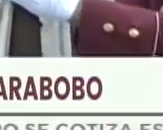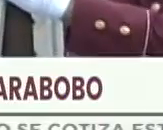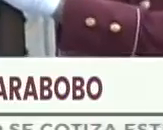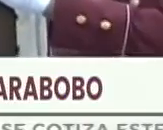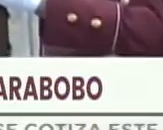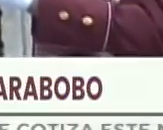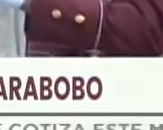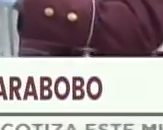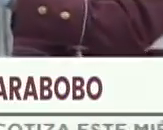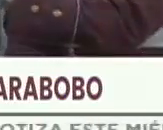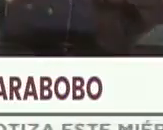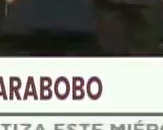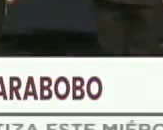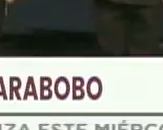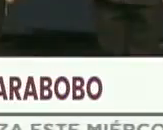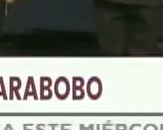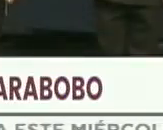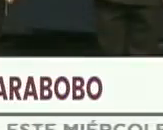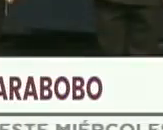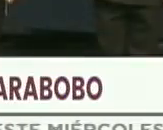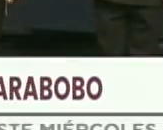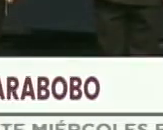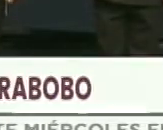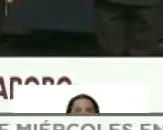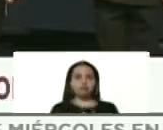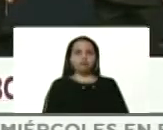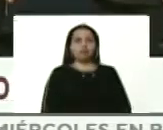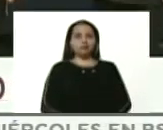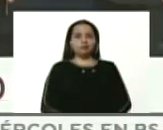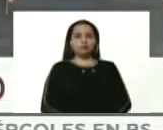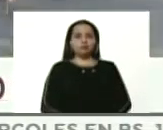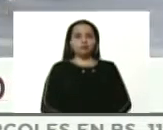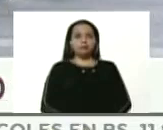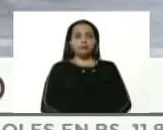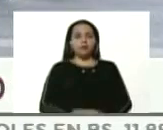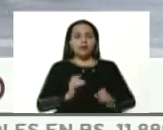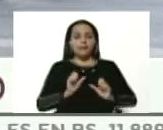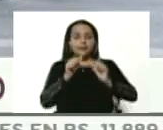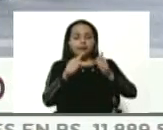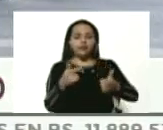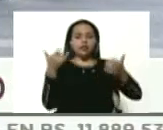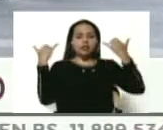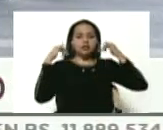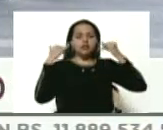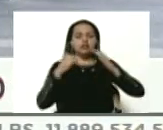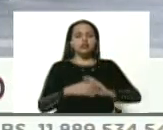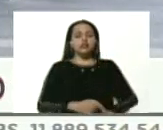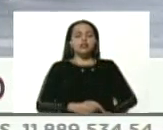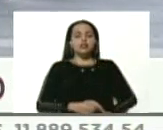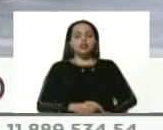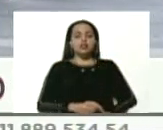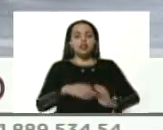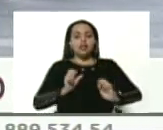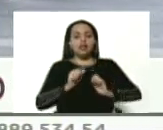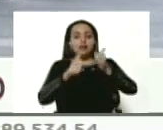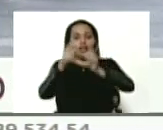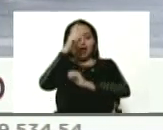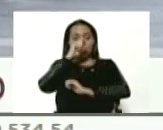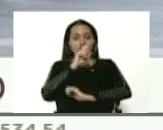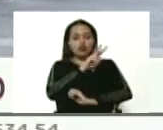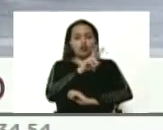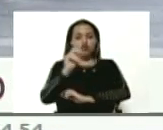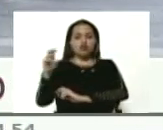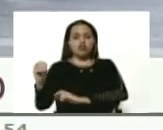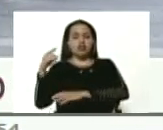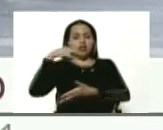Bolívar, justamente allí se está dando inicio a esta enorme celebración. Inicia el año bicentenario de